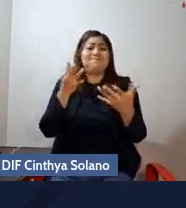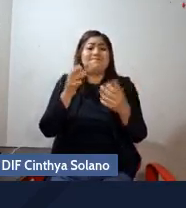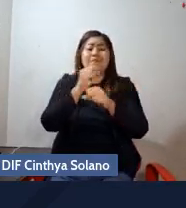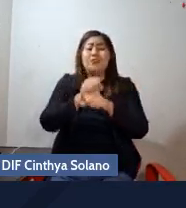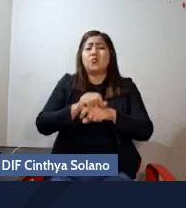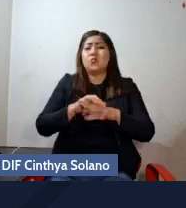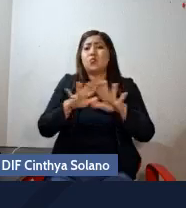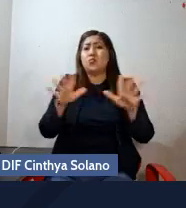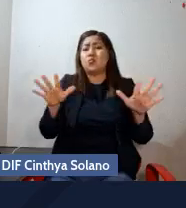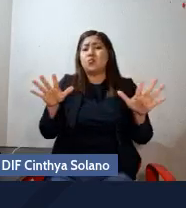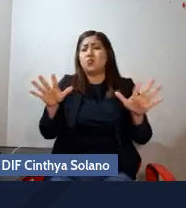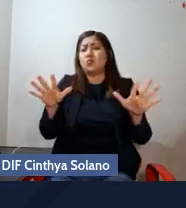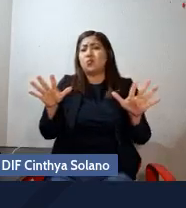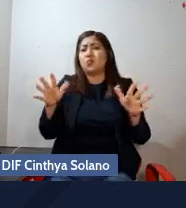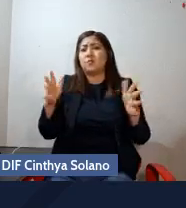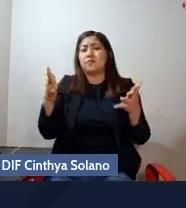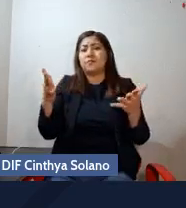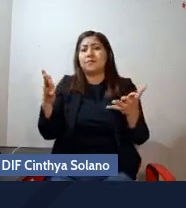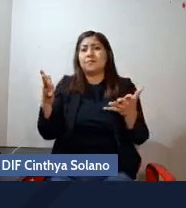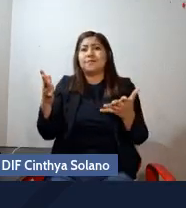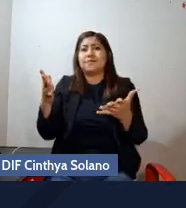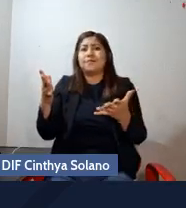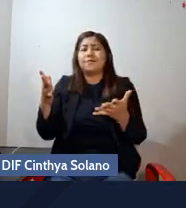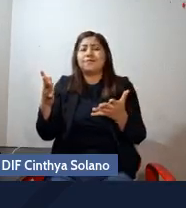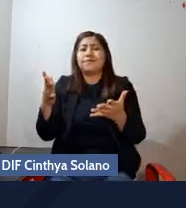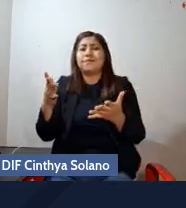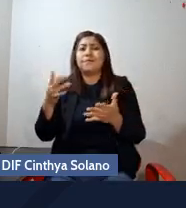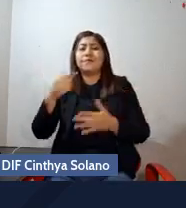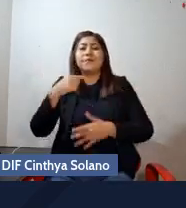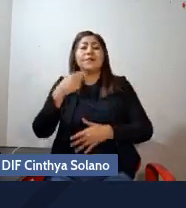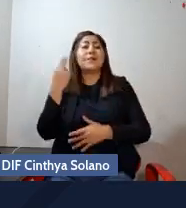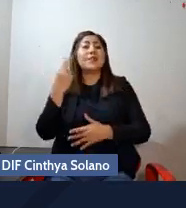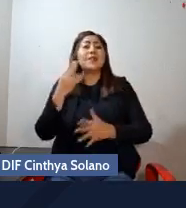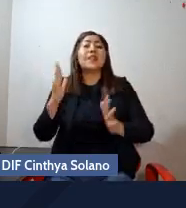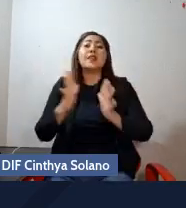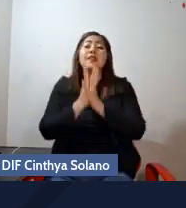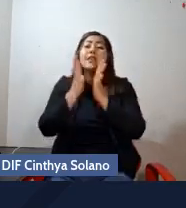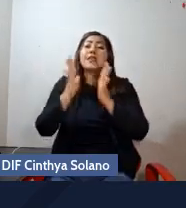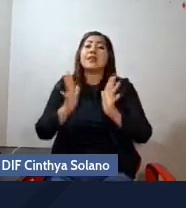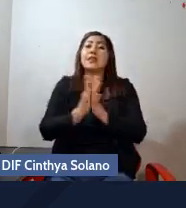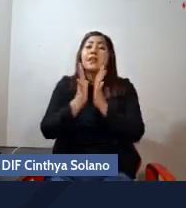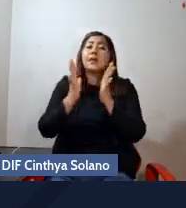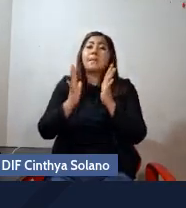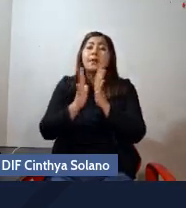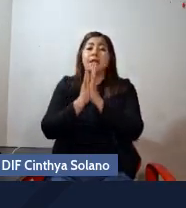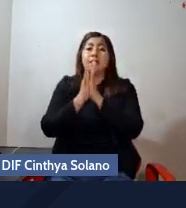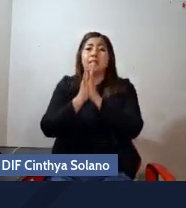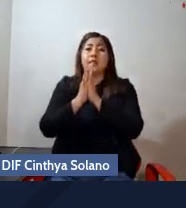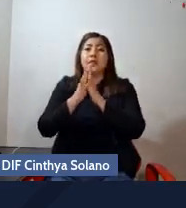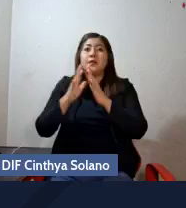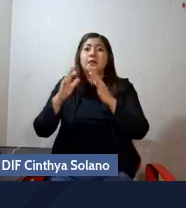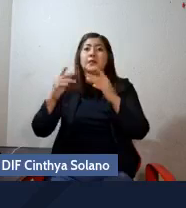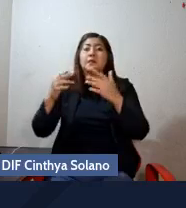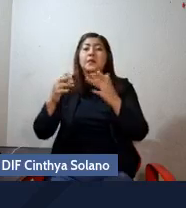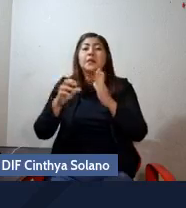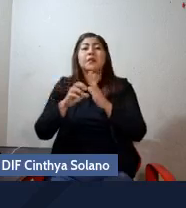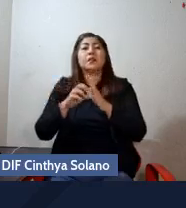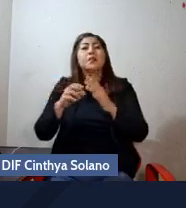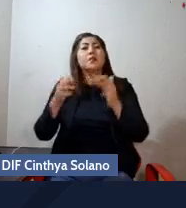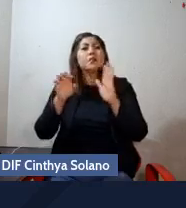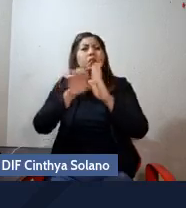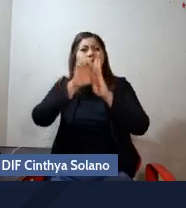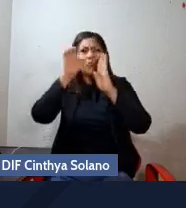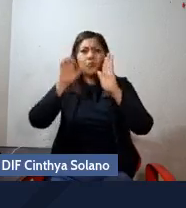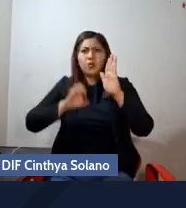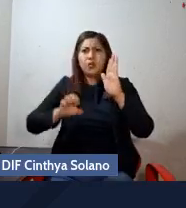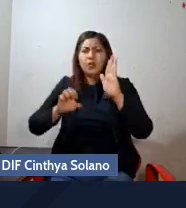la participación. Si no me están escuchando las autoridades, reunirme con un grupo de vecinos, de amigos, de familiares